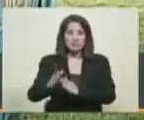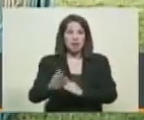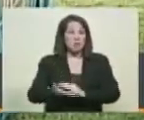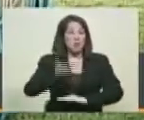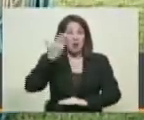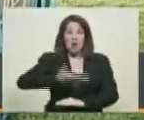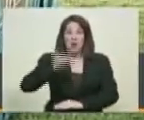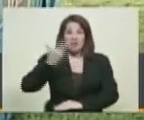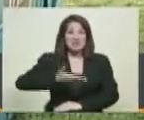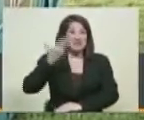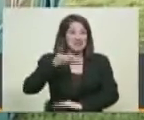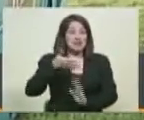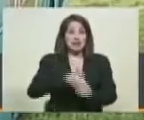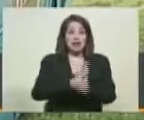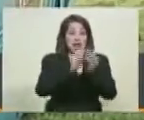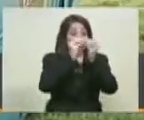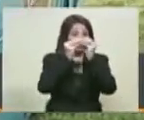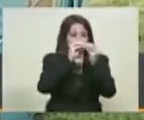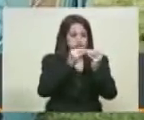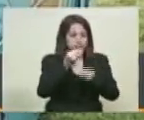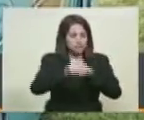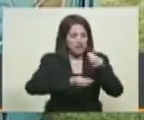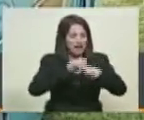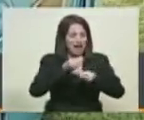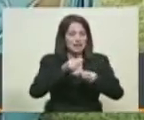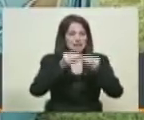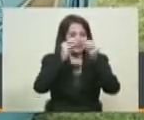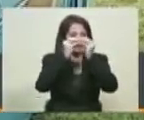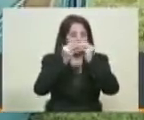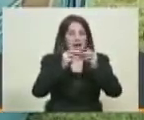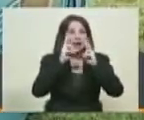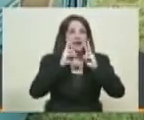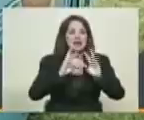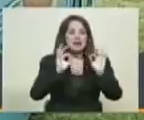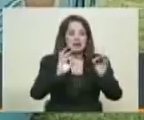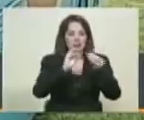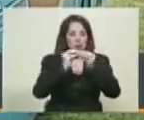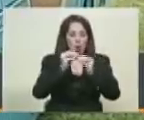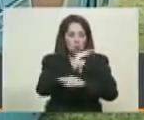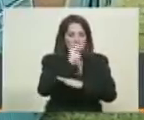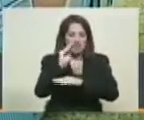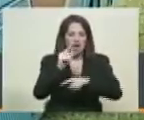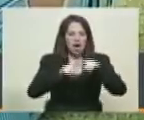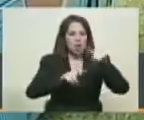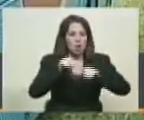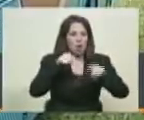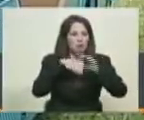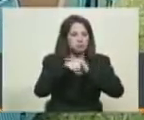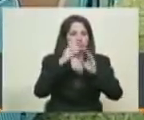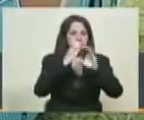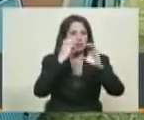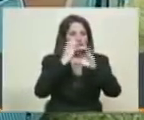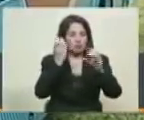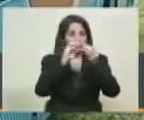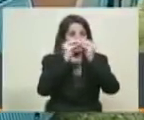fundamental, que es el mantenimiento permanente, el mantenimiento preventivo,